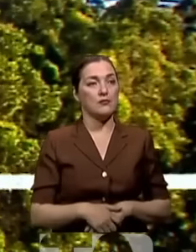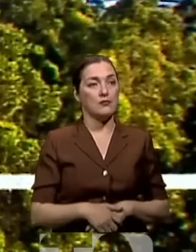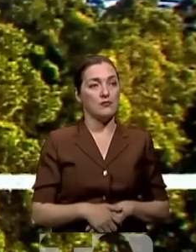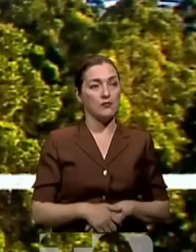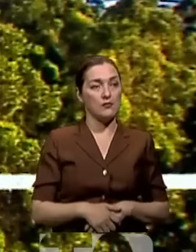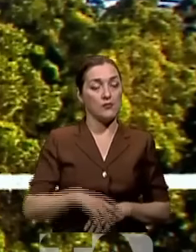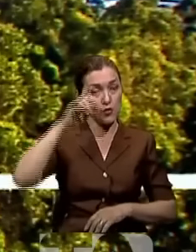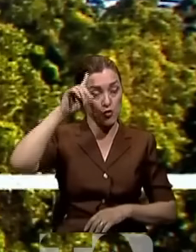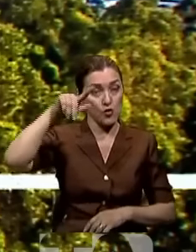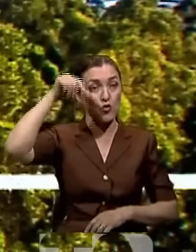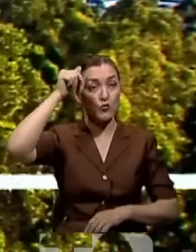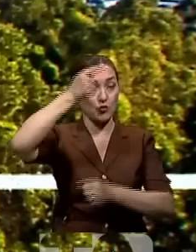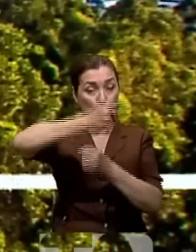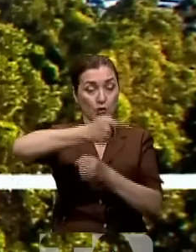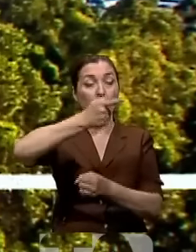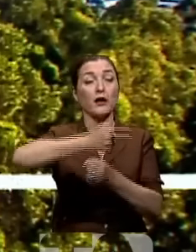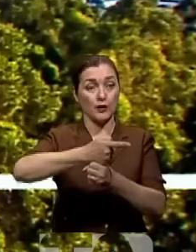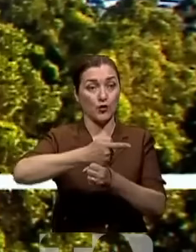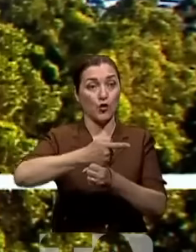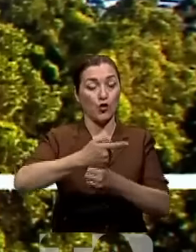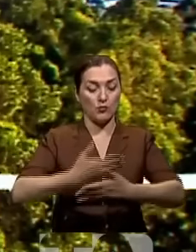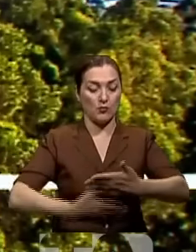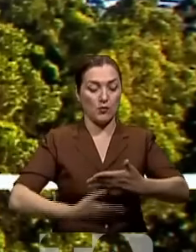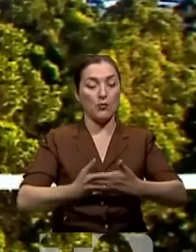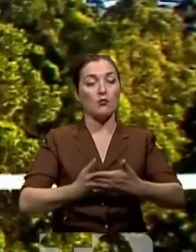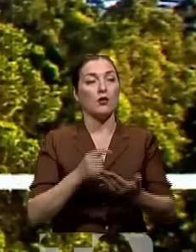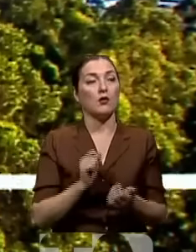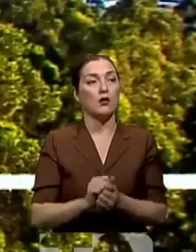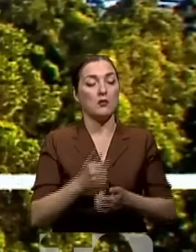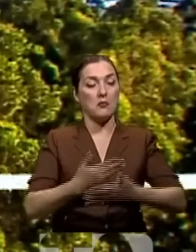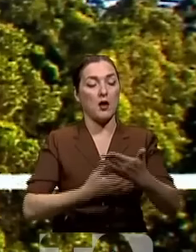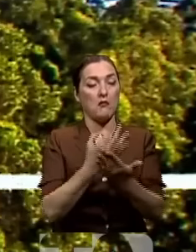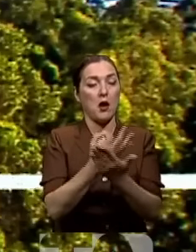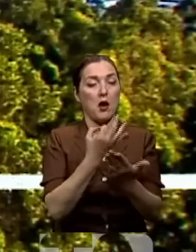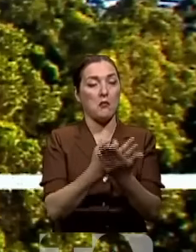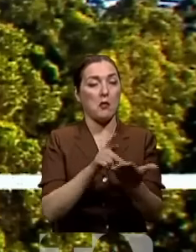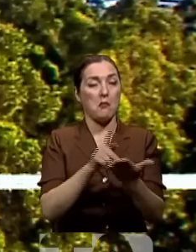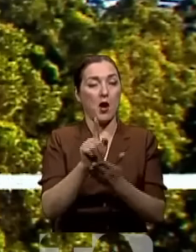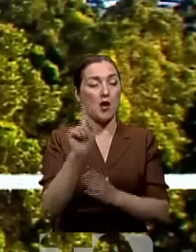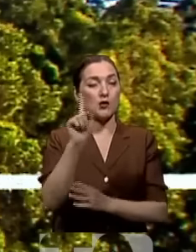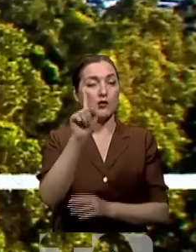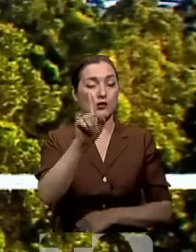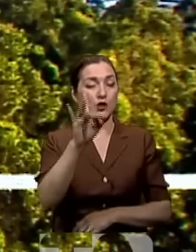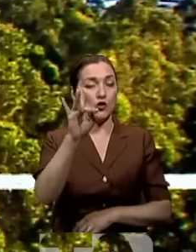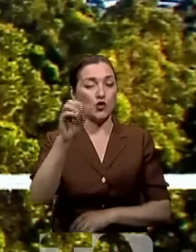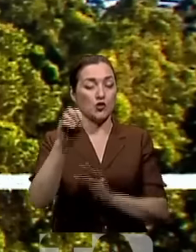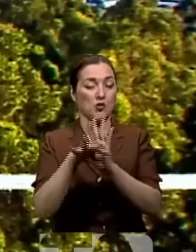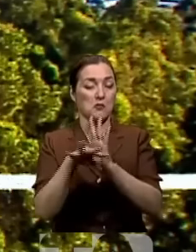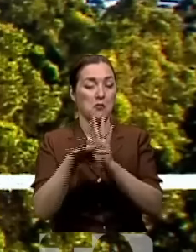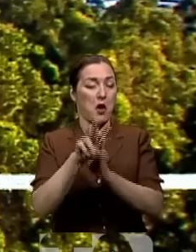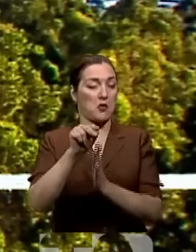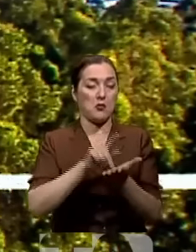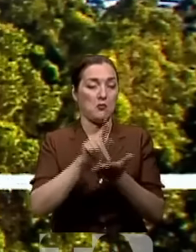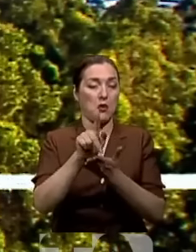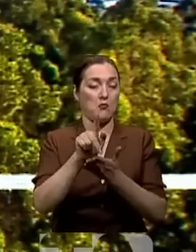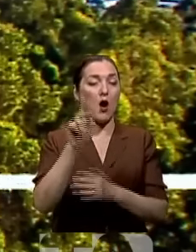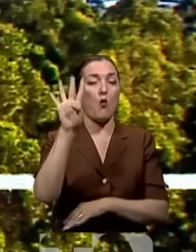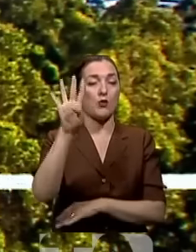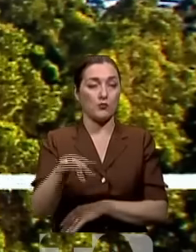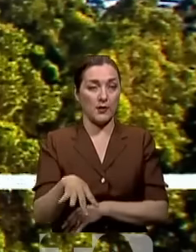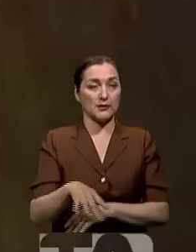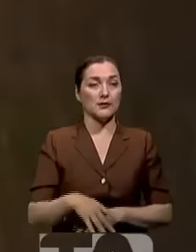gobierno ratificó vía decreto ejecutivo que no cobrará las planillas de luz de hasta 180 kilovatios durante